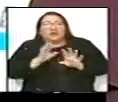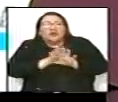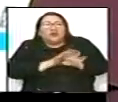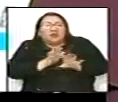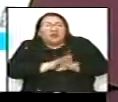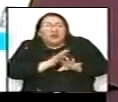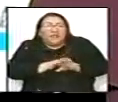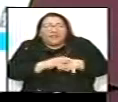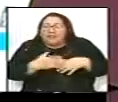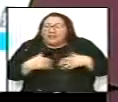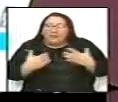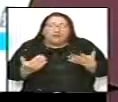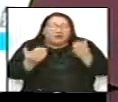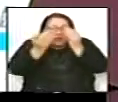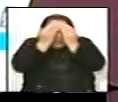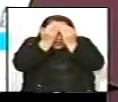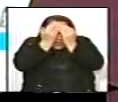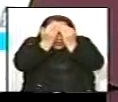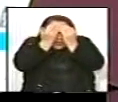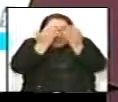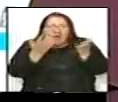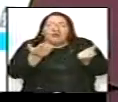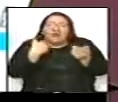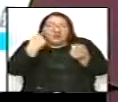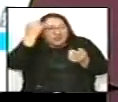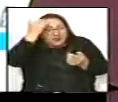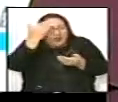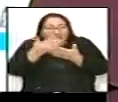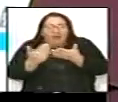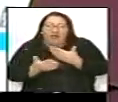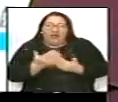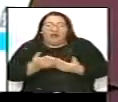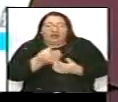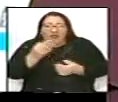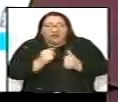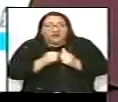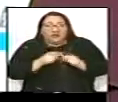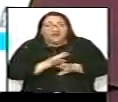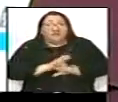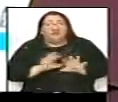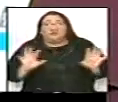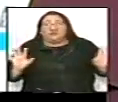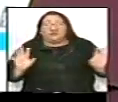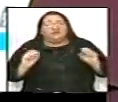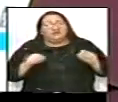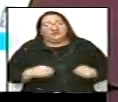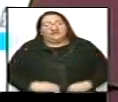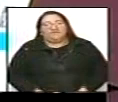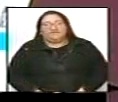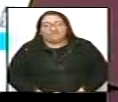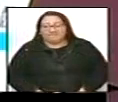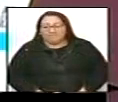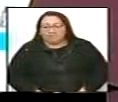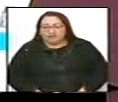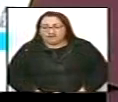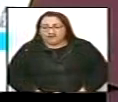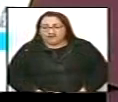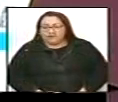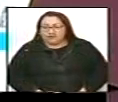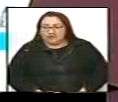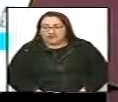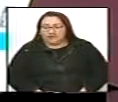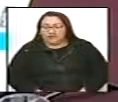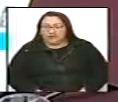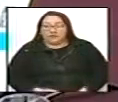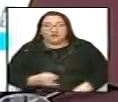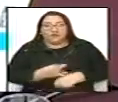taparnos los ojos y pensando que con esto el sol no va a salir. Decir pues que atenta contra la